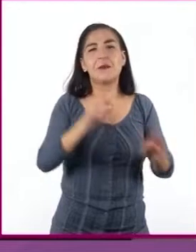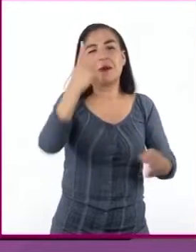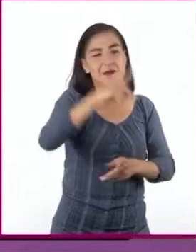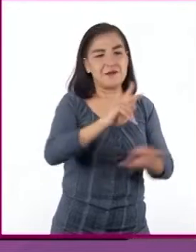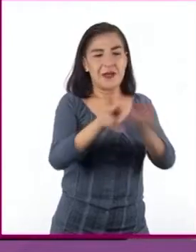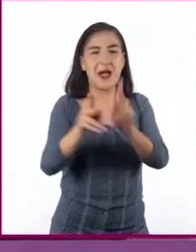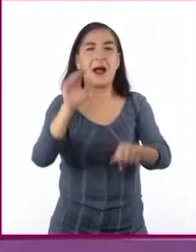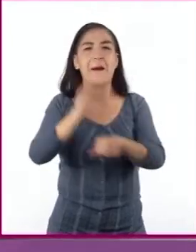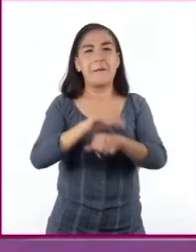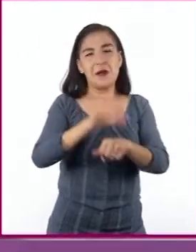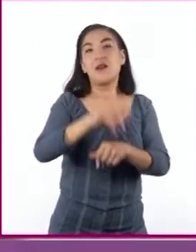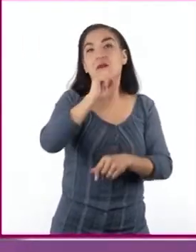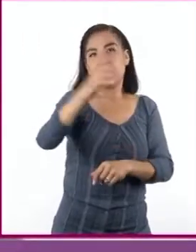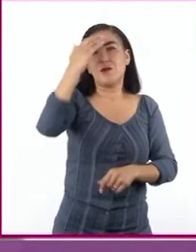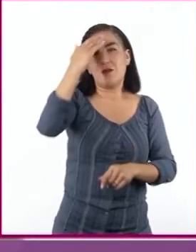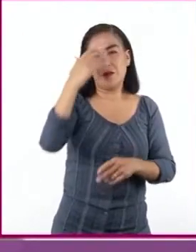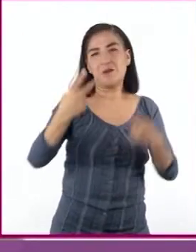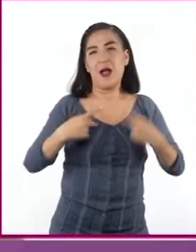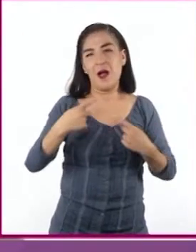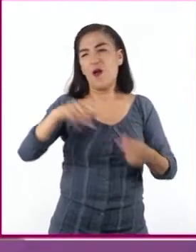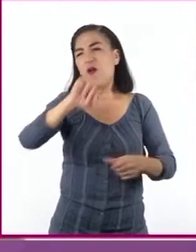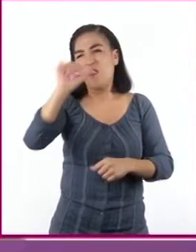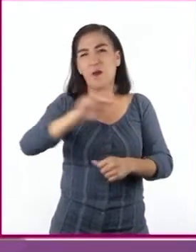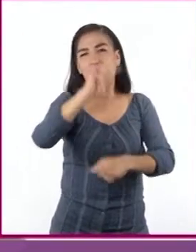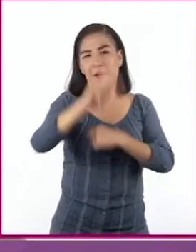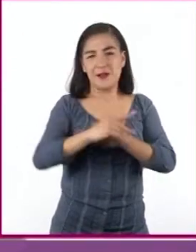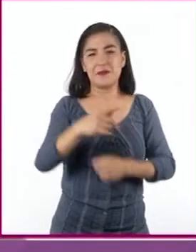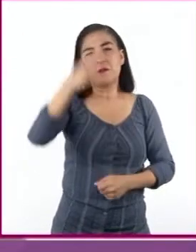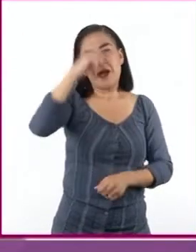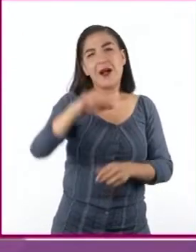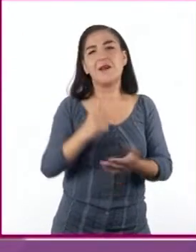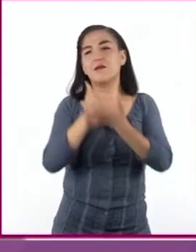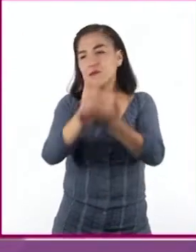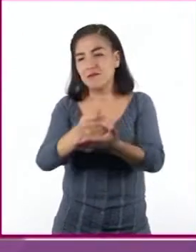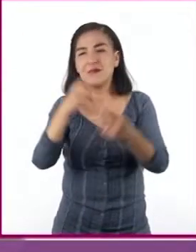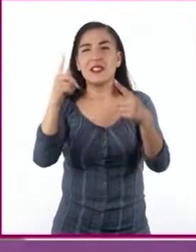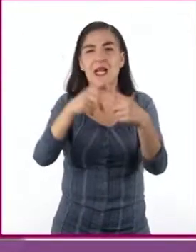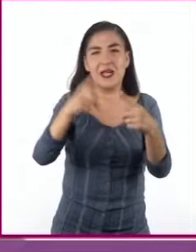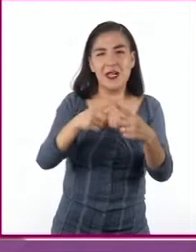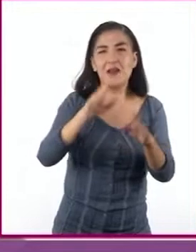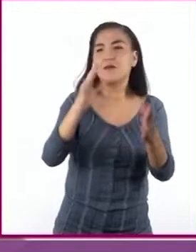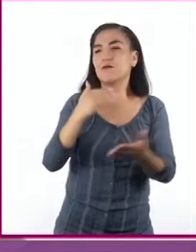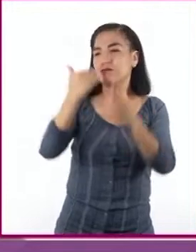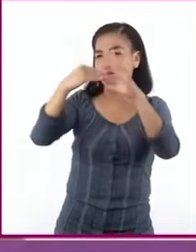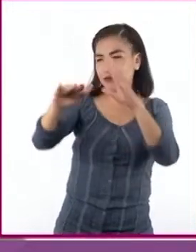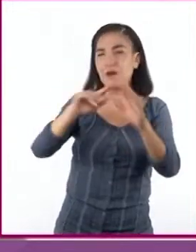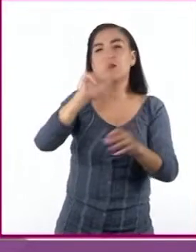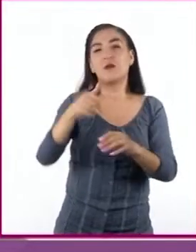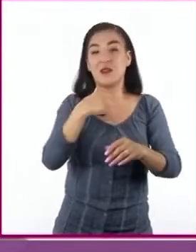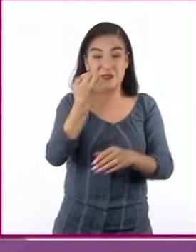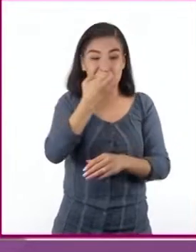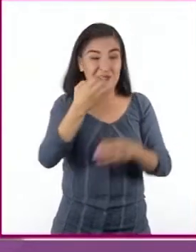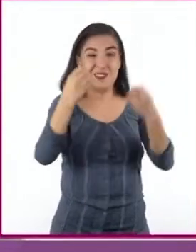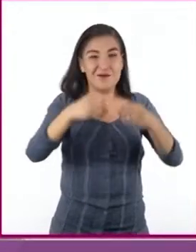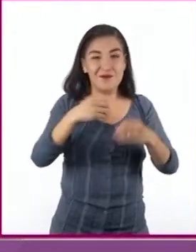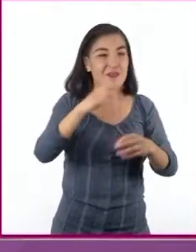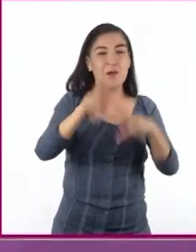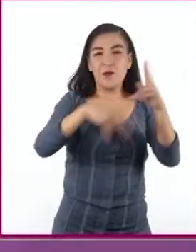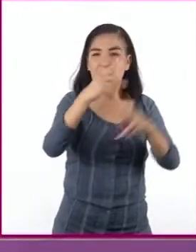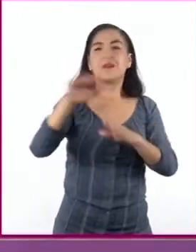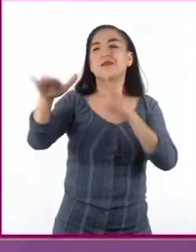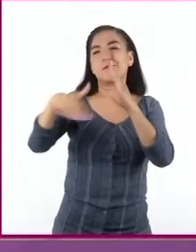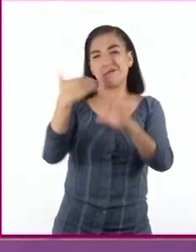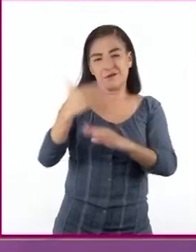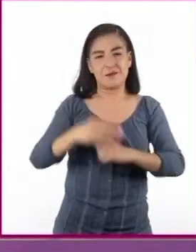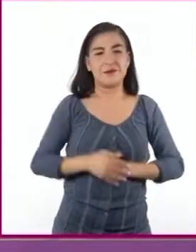conocer gente de otros países. Para pasar tareas o si yo no vengo a la escuela, para que me pasen las tareas y trabajos importantes.